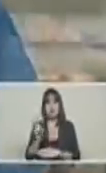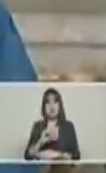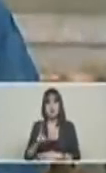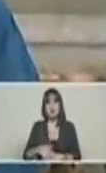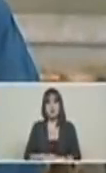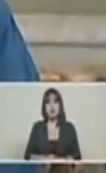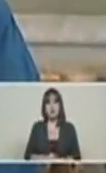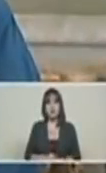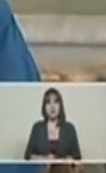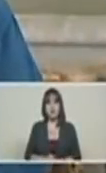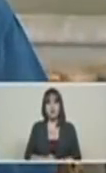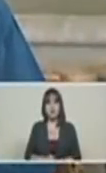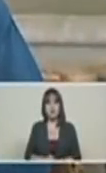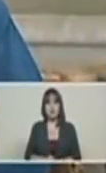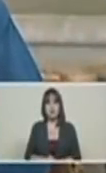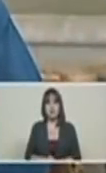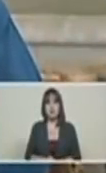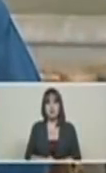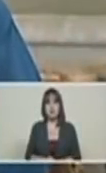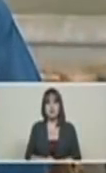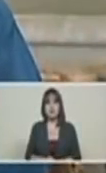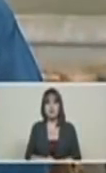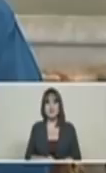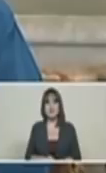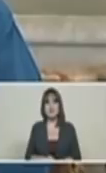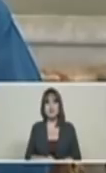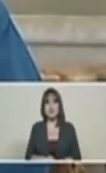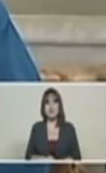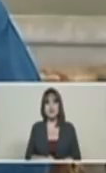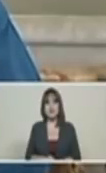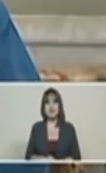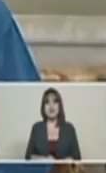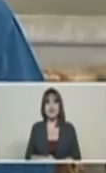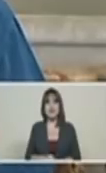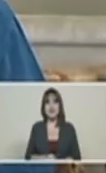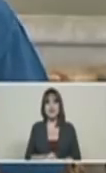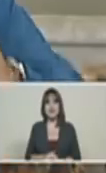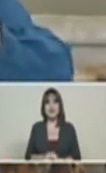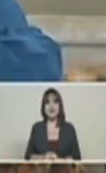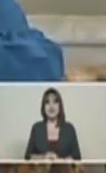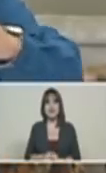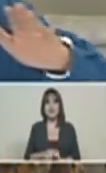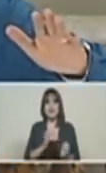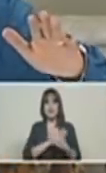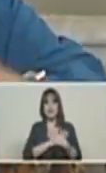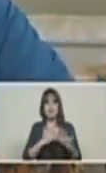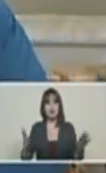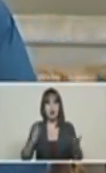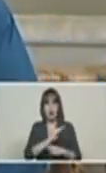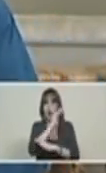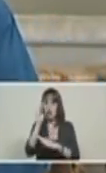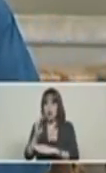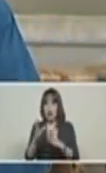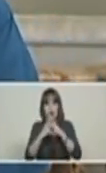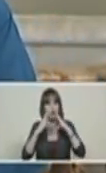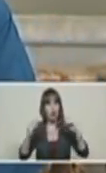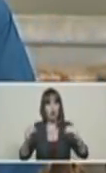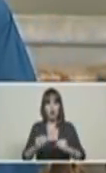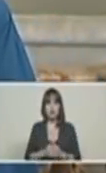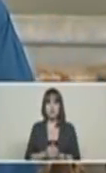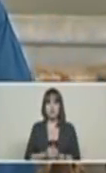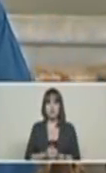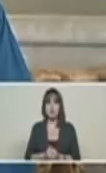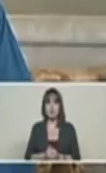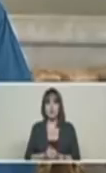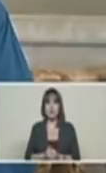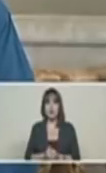sistema. Como saben, yo voy a proteger al pueblo con los subsidios directos. Voy a protegerlos a todos. Para eso se